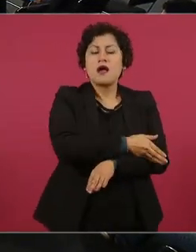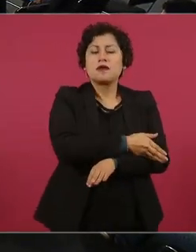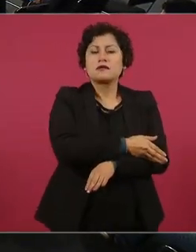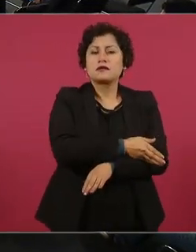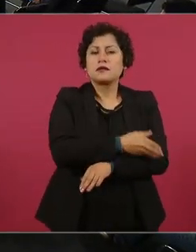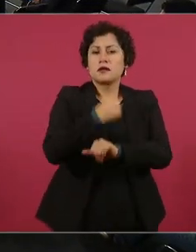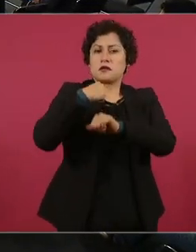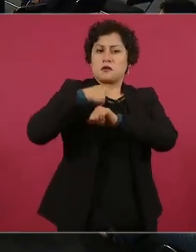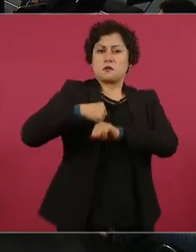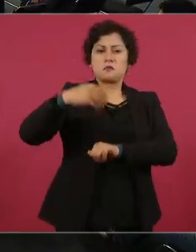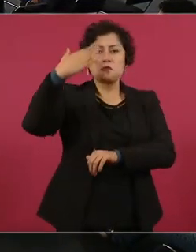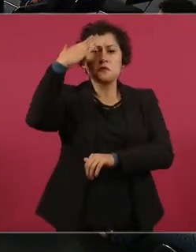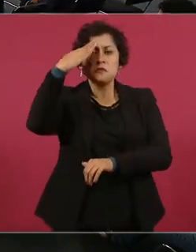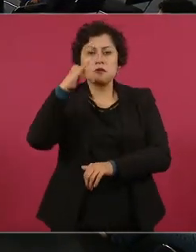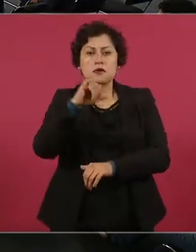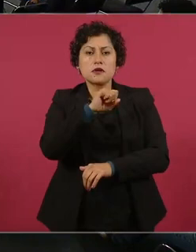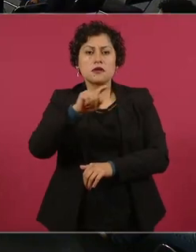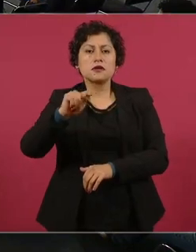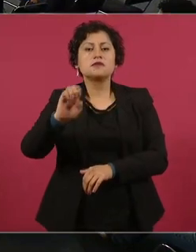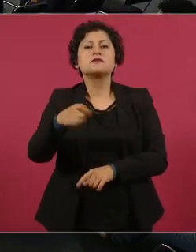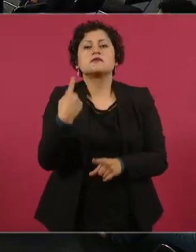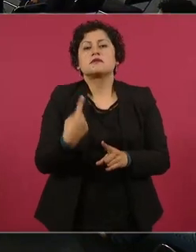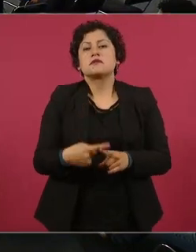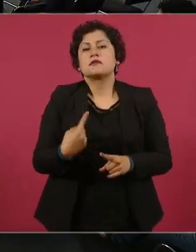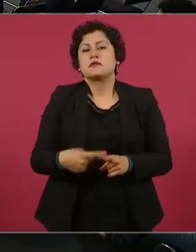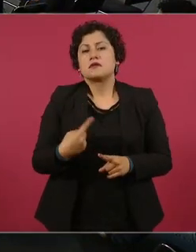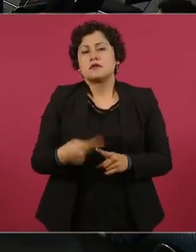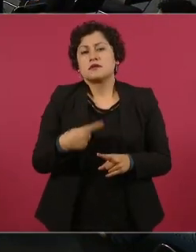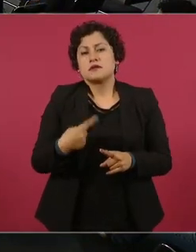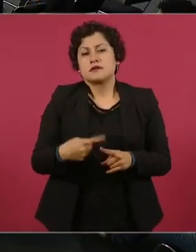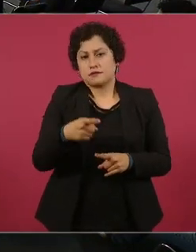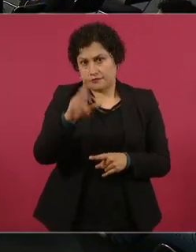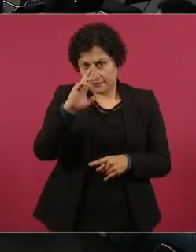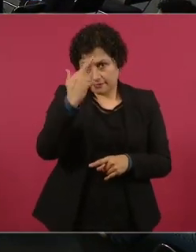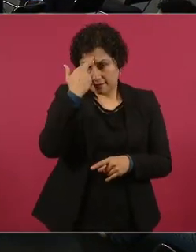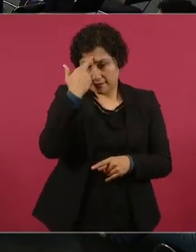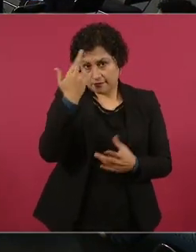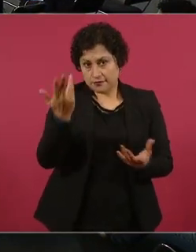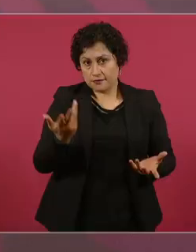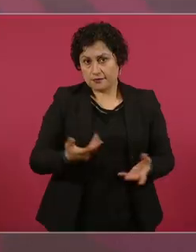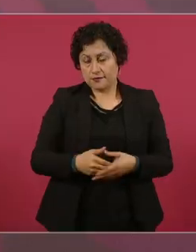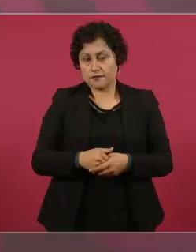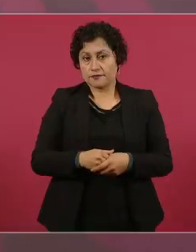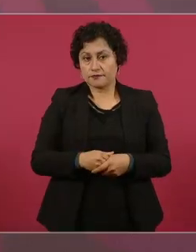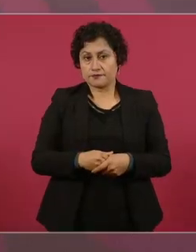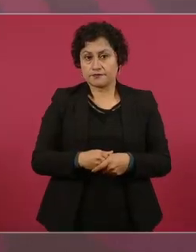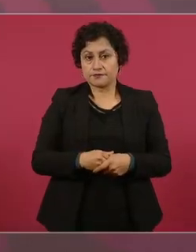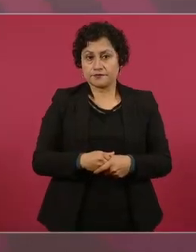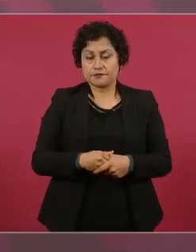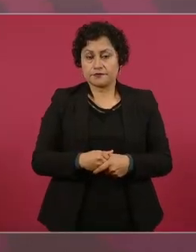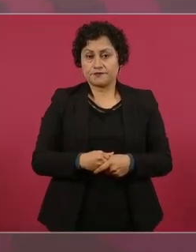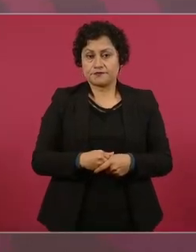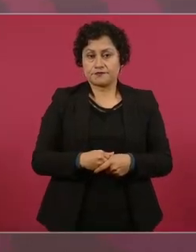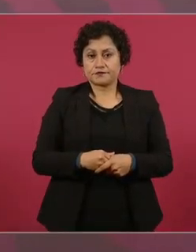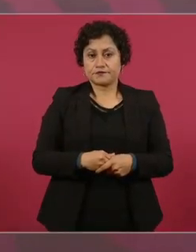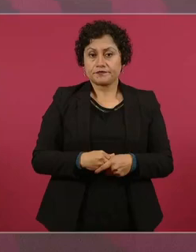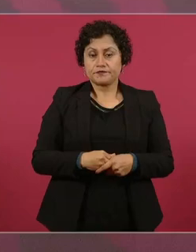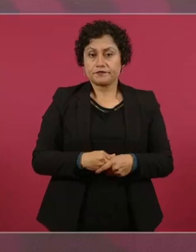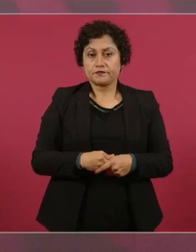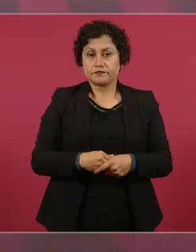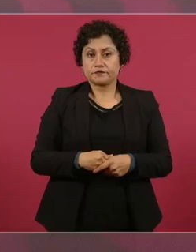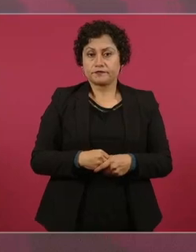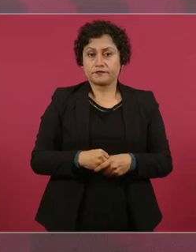los que salían de